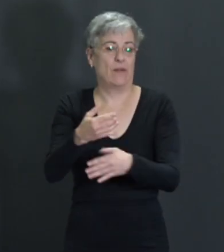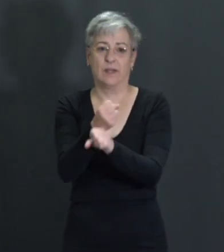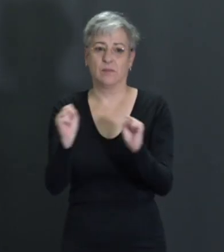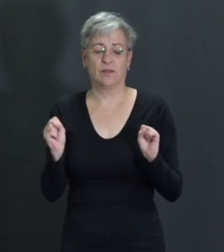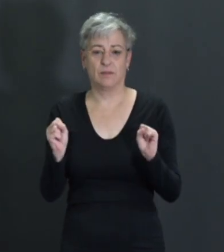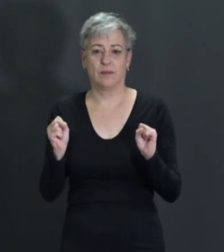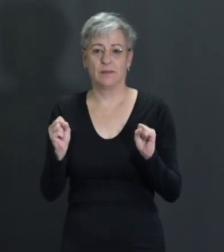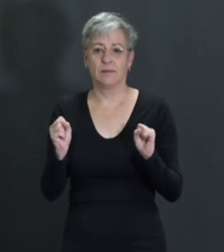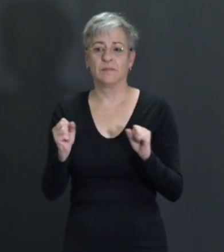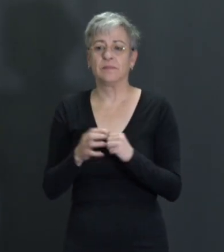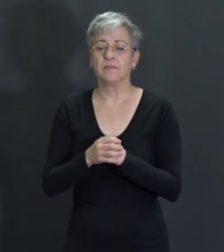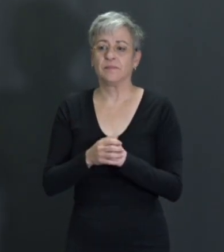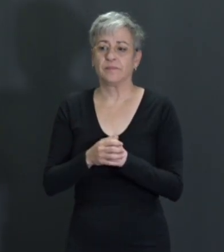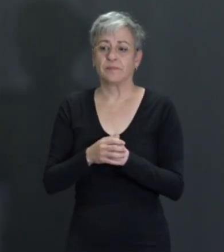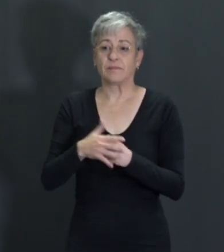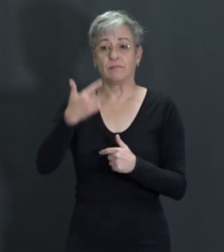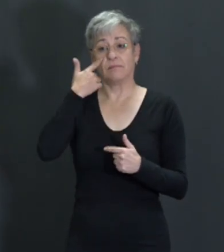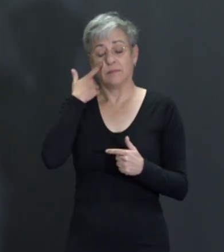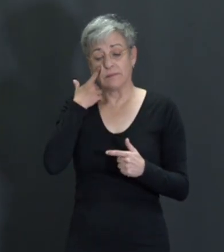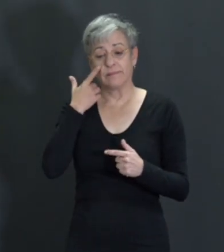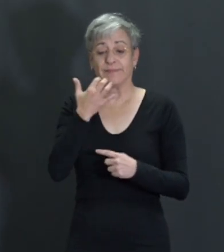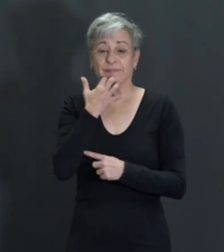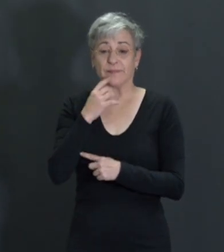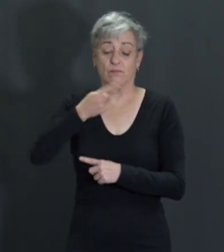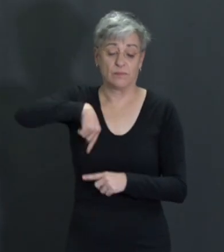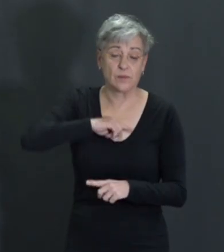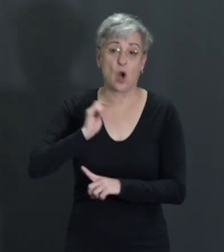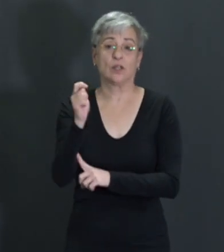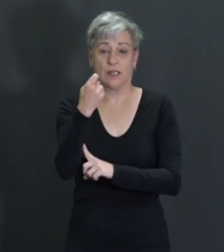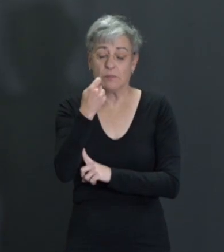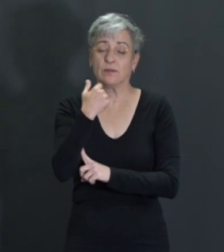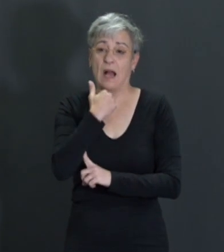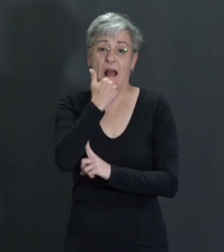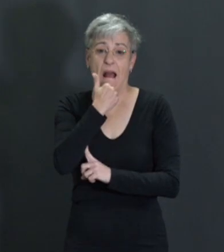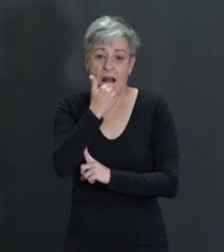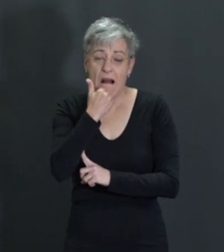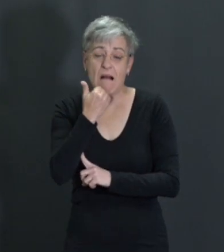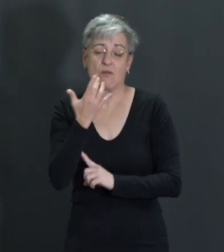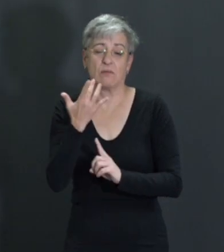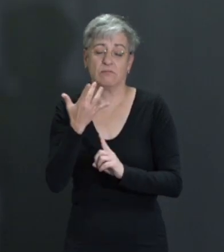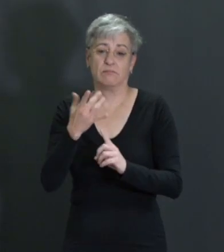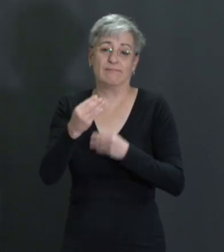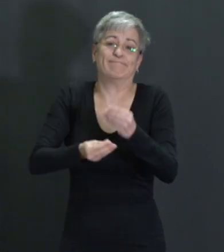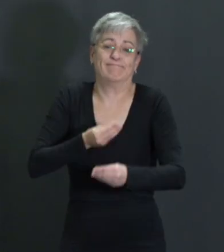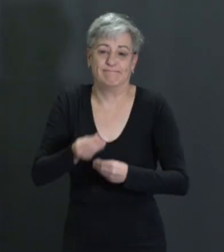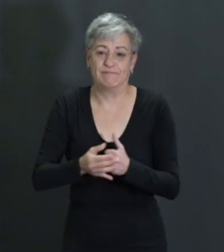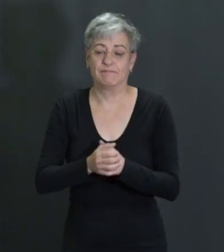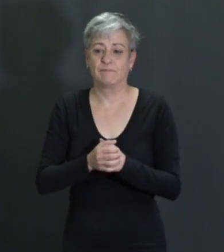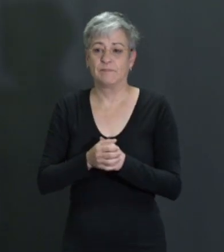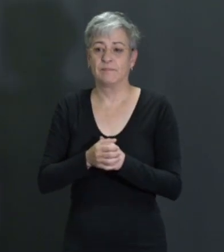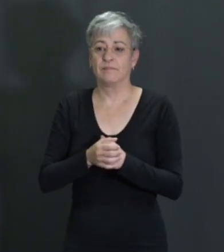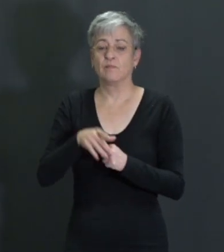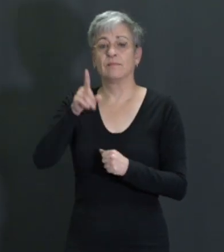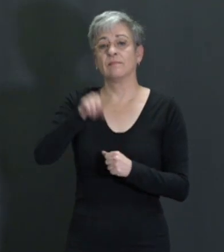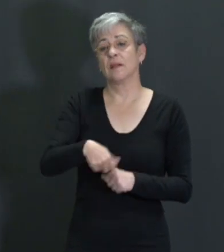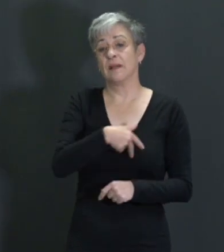si conseguimos hacer algo y bueno, yo creo que en general, además, pues al menos desde que yo estoy aquí, que como